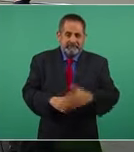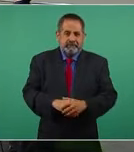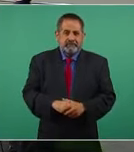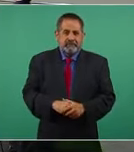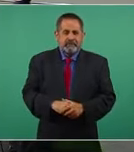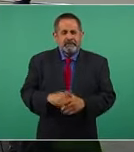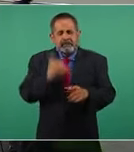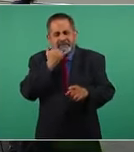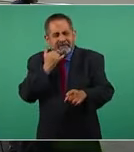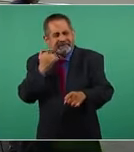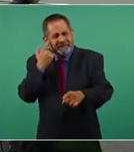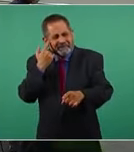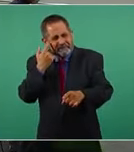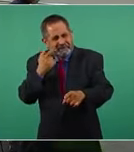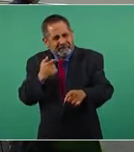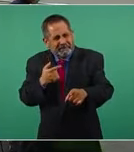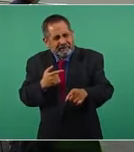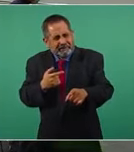¿Mande?